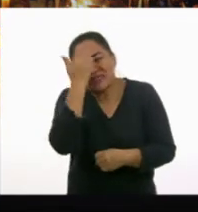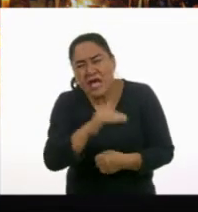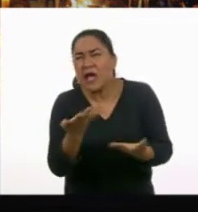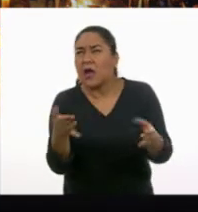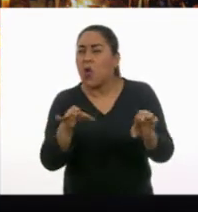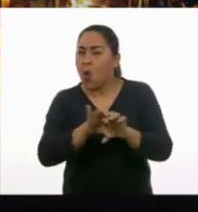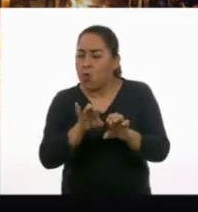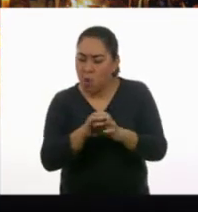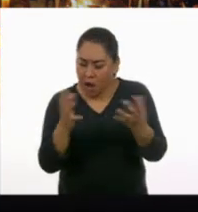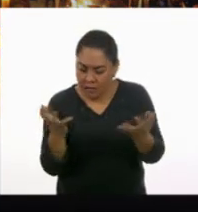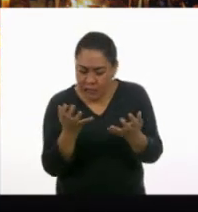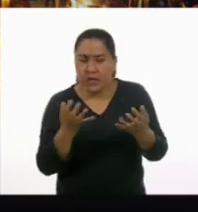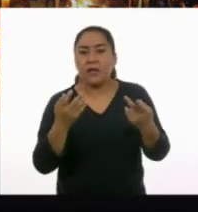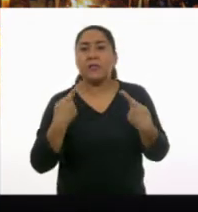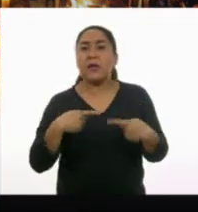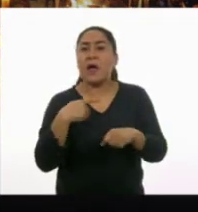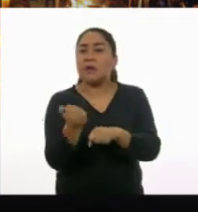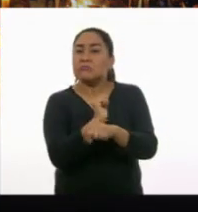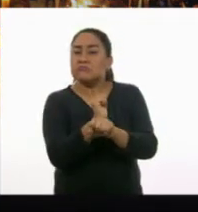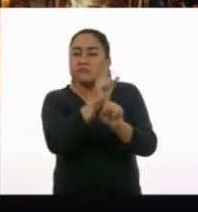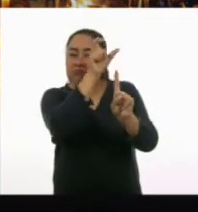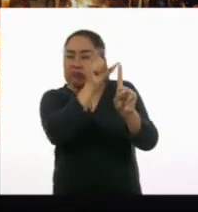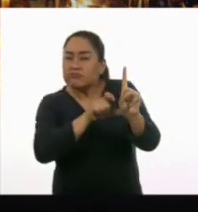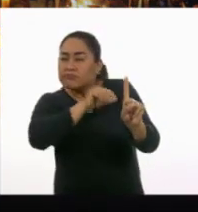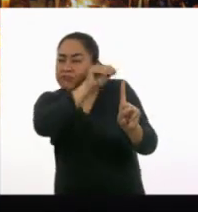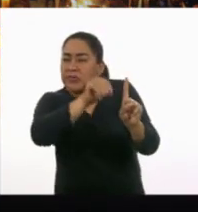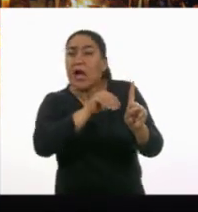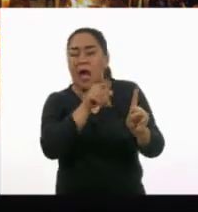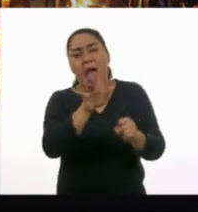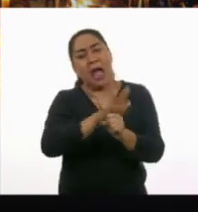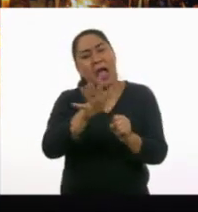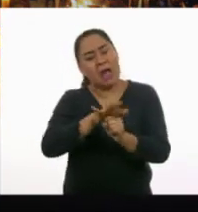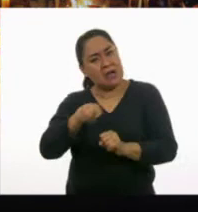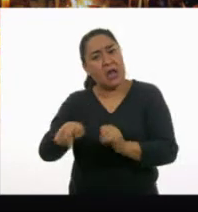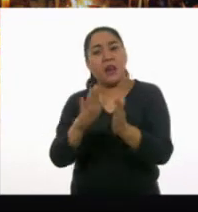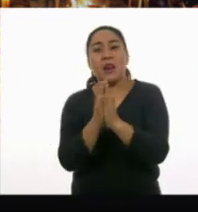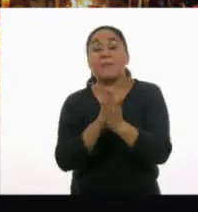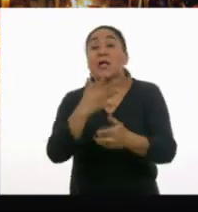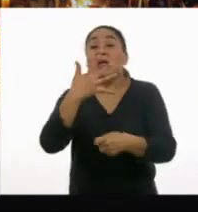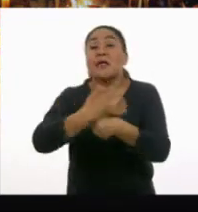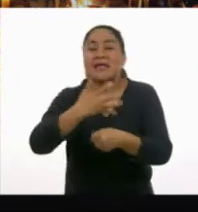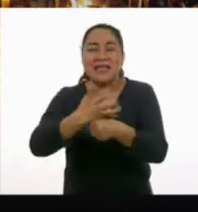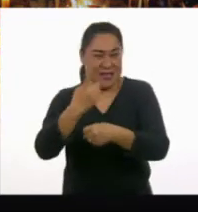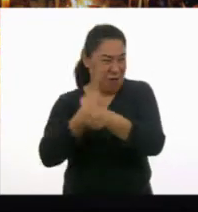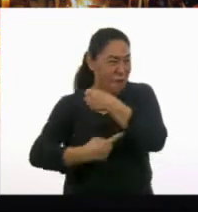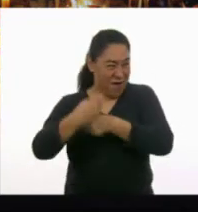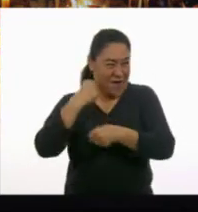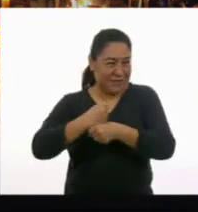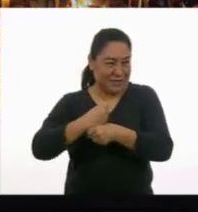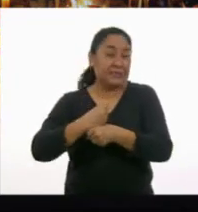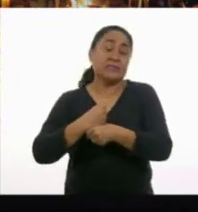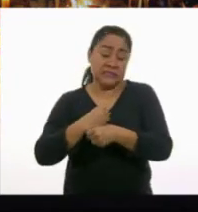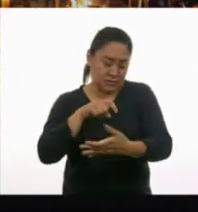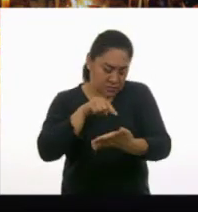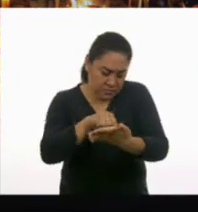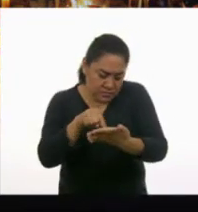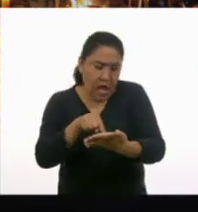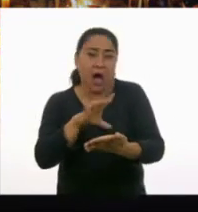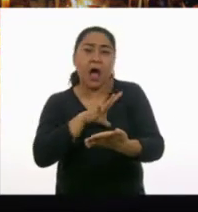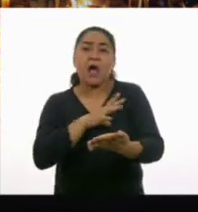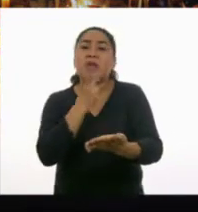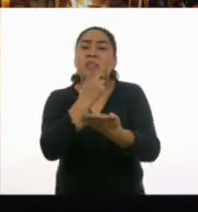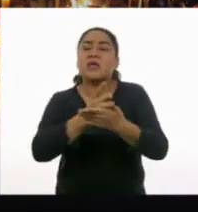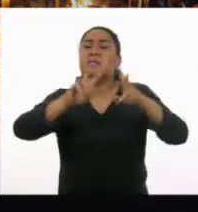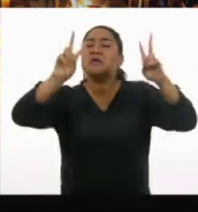un personaje, uh-huh. se pueden apoyar en su libro de quinto grado, ¿sí? En el del año pasado. Muy bien. Hay una lección que se